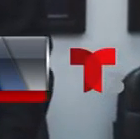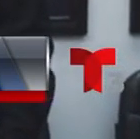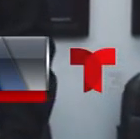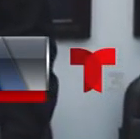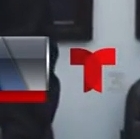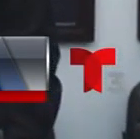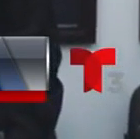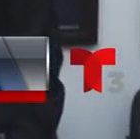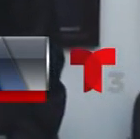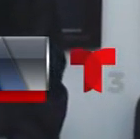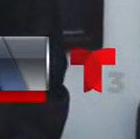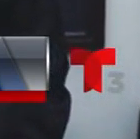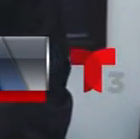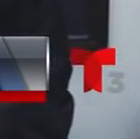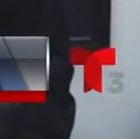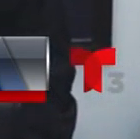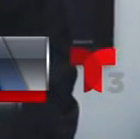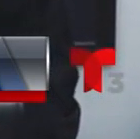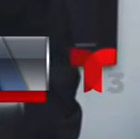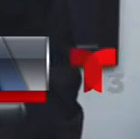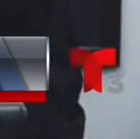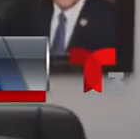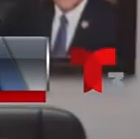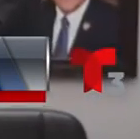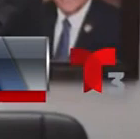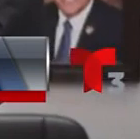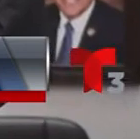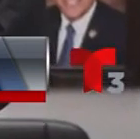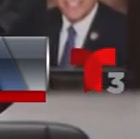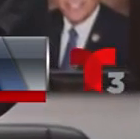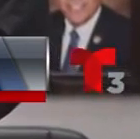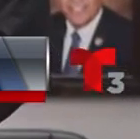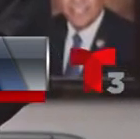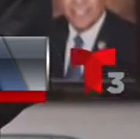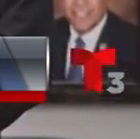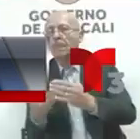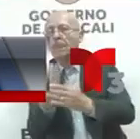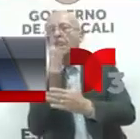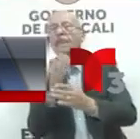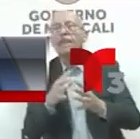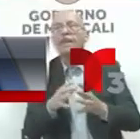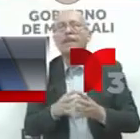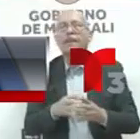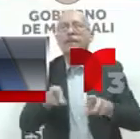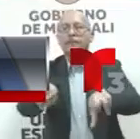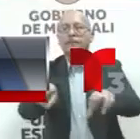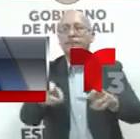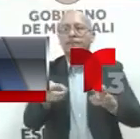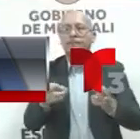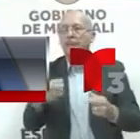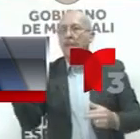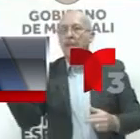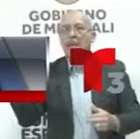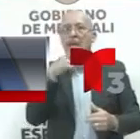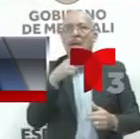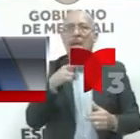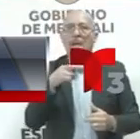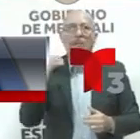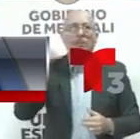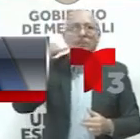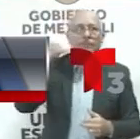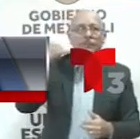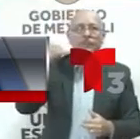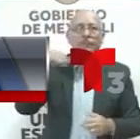Colima, de acuerdo a información proporcionada por el jefe de la policía municipal, Pedro Ariel Mendívil. Recibimos de manera inmediata una